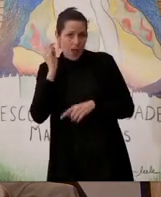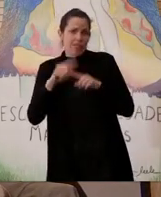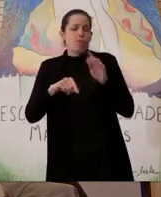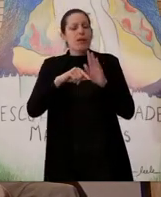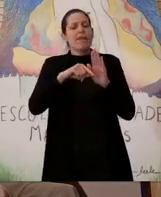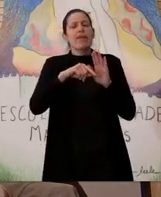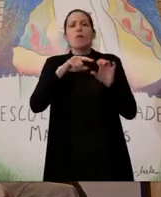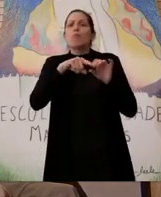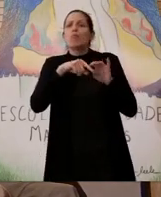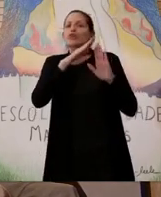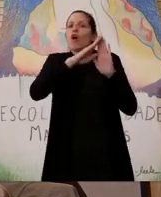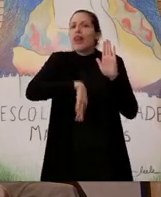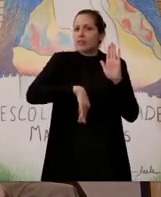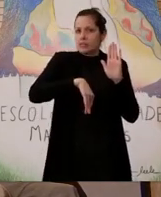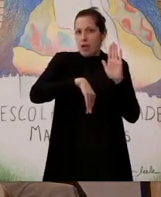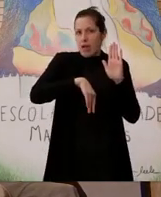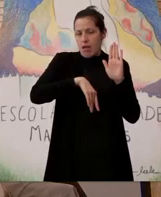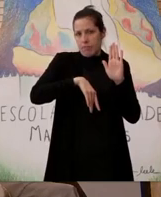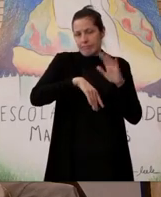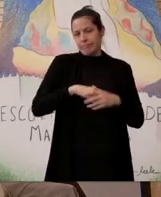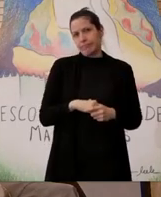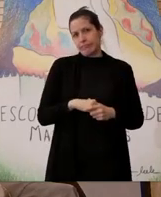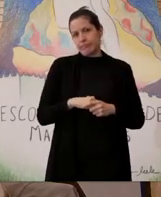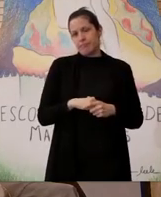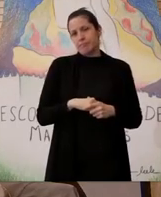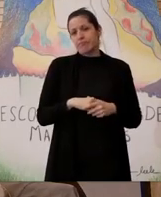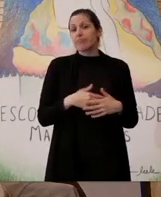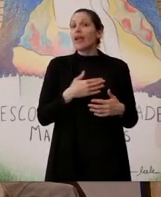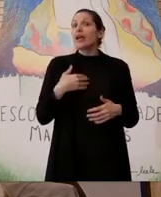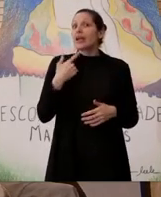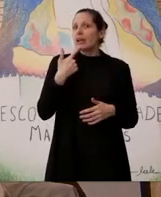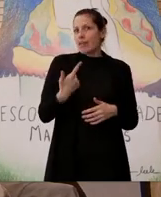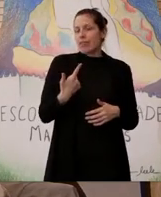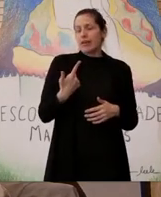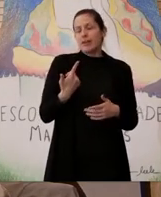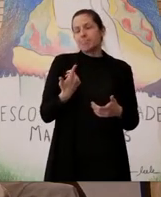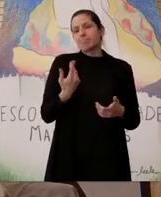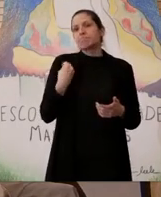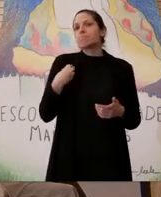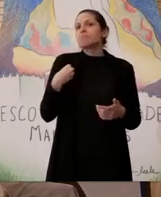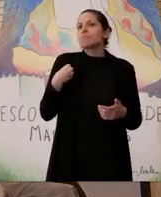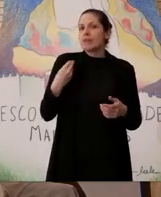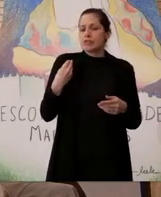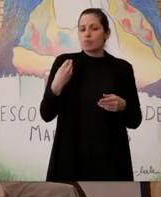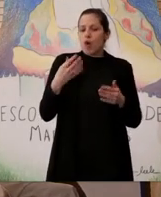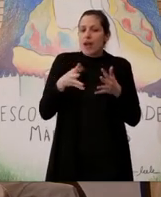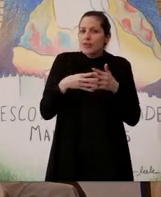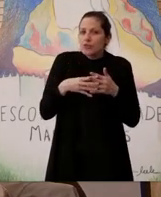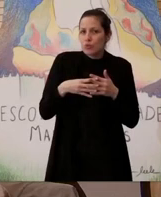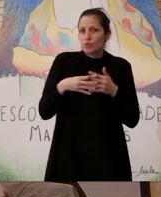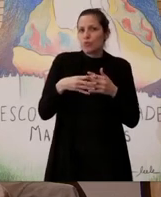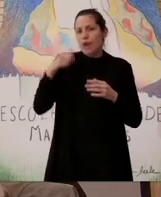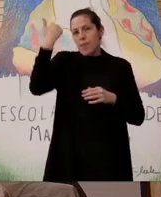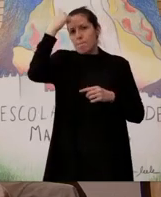es decir que hay una ingeniería que bebe la estructura patriarcal dos intereses y luego